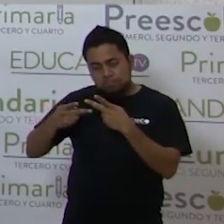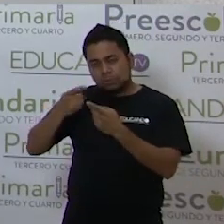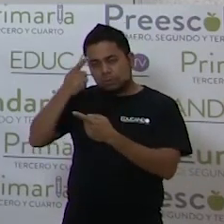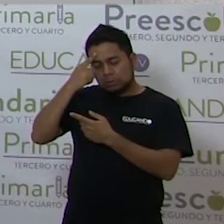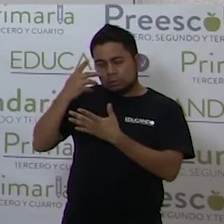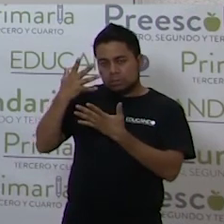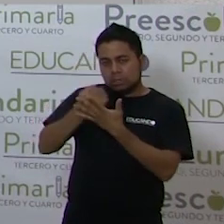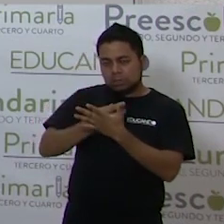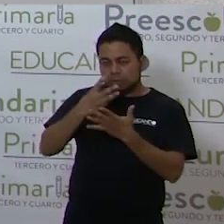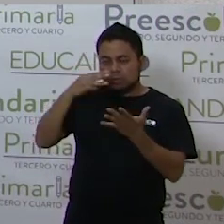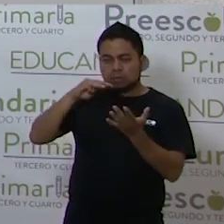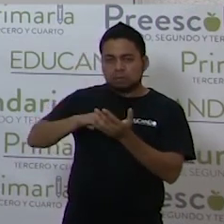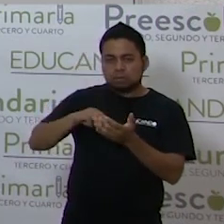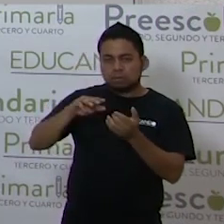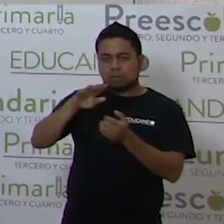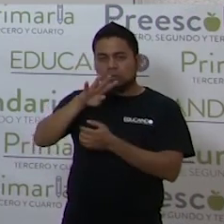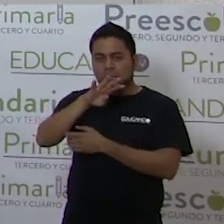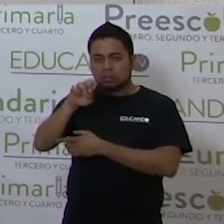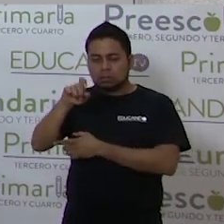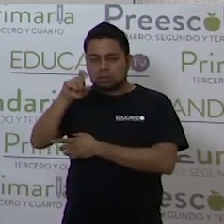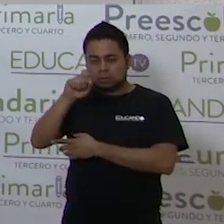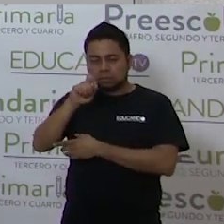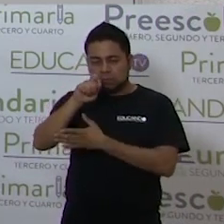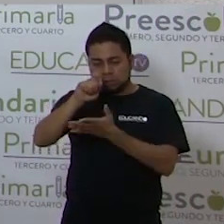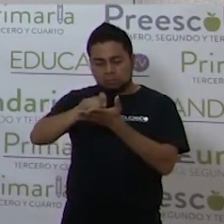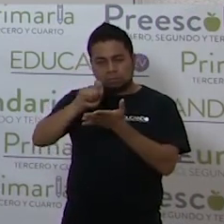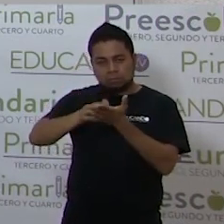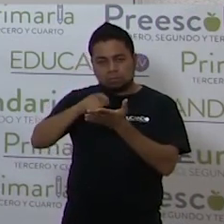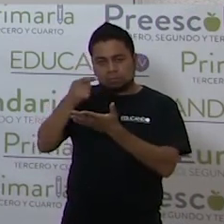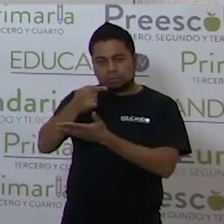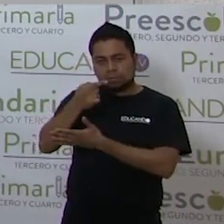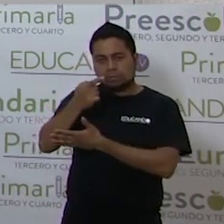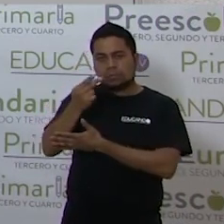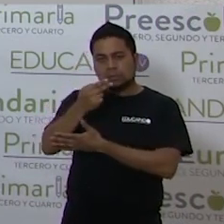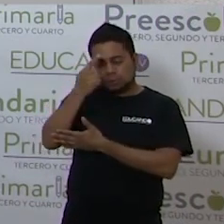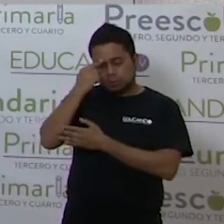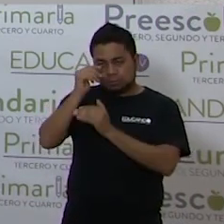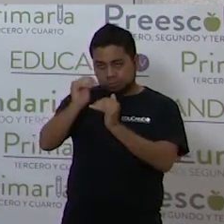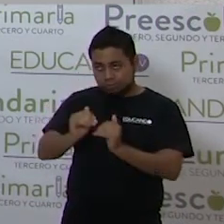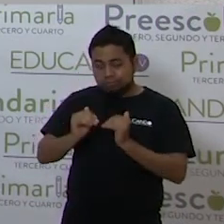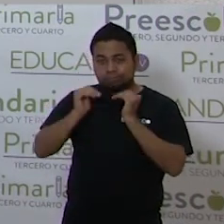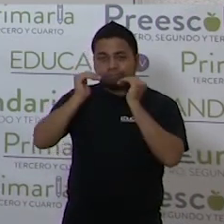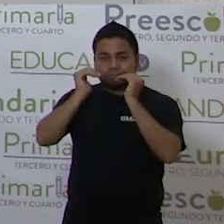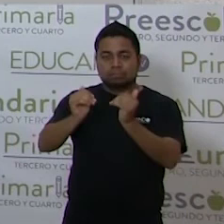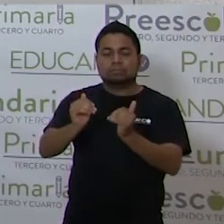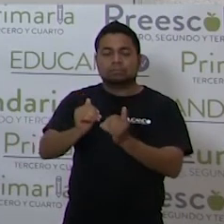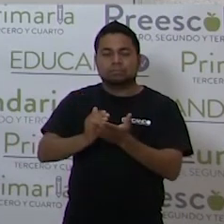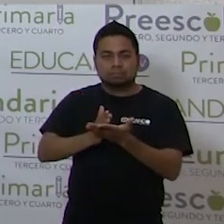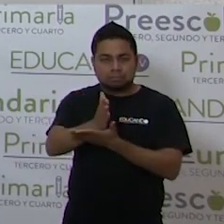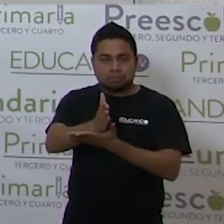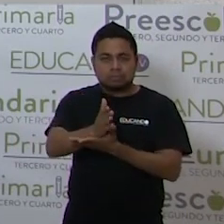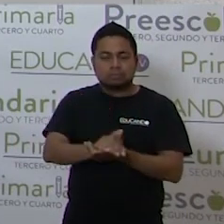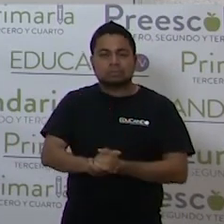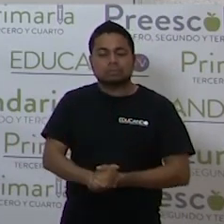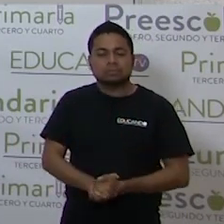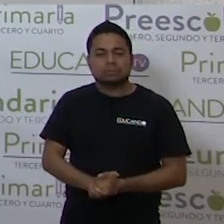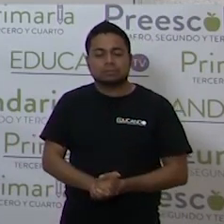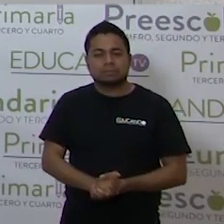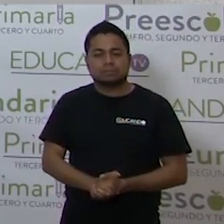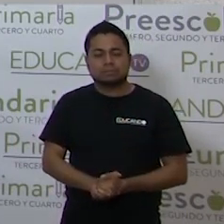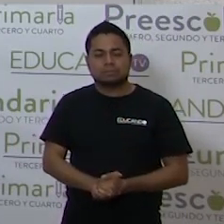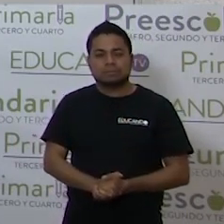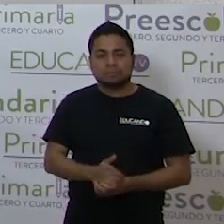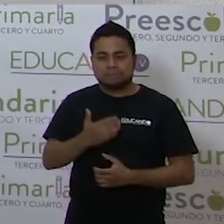ganar los 3.420 puntos que necesita para pasar al siguiente nivel entonces es